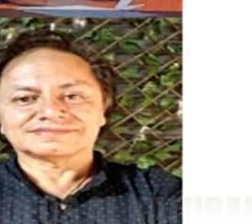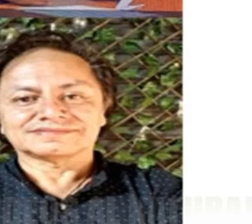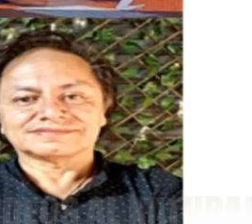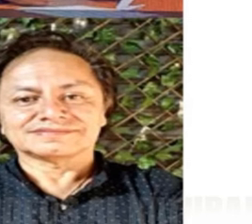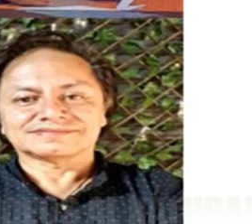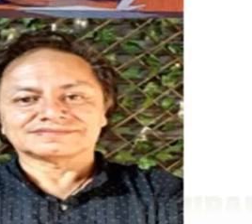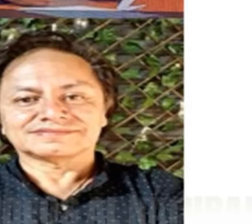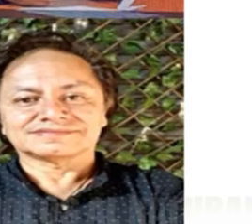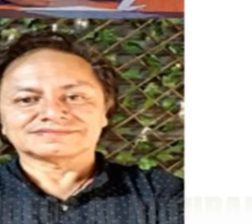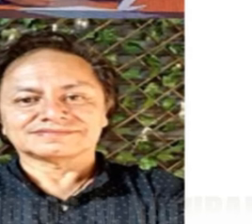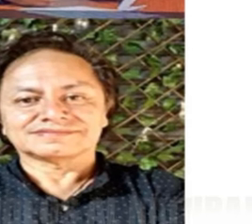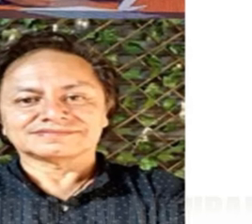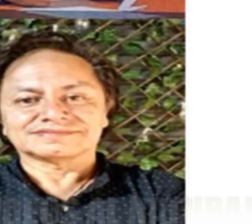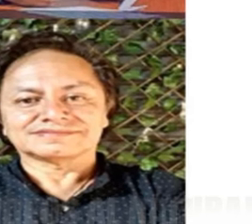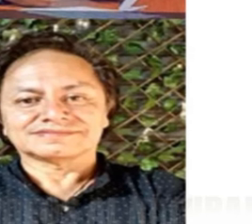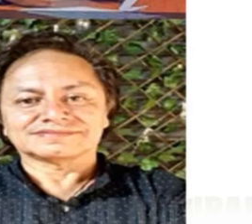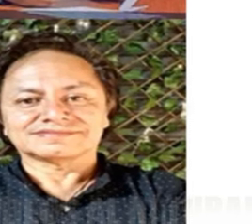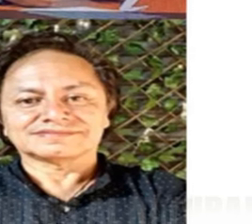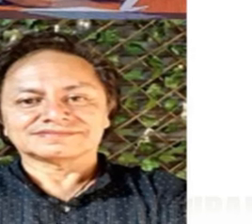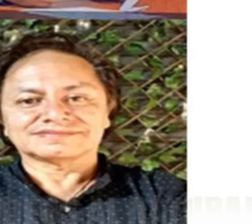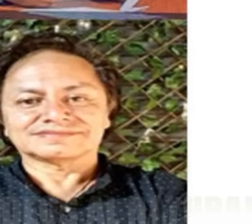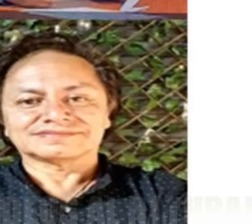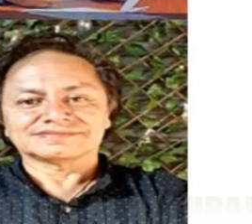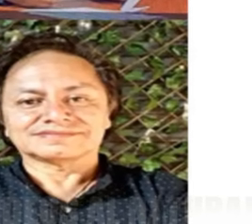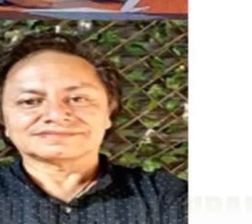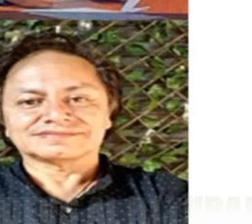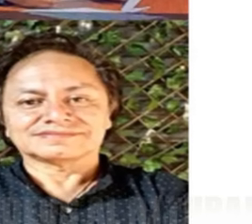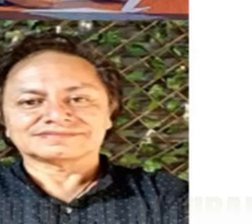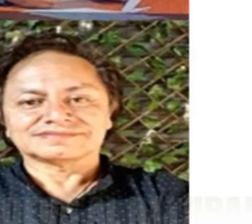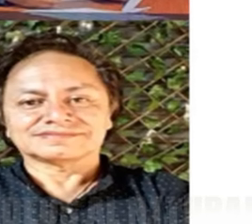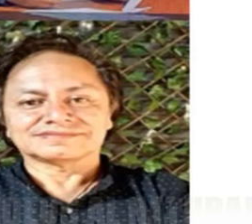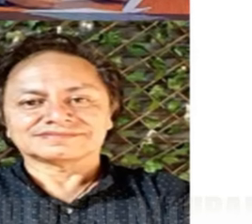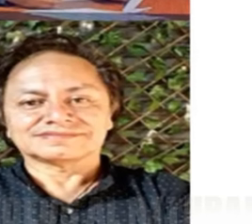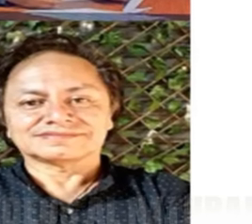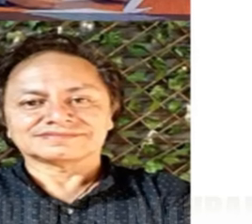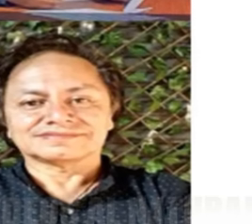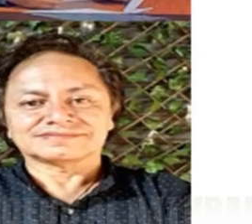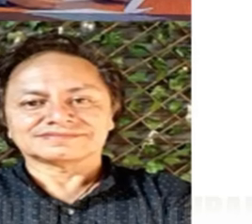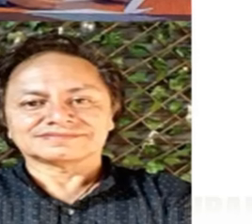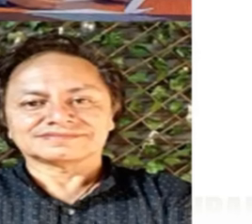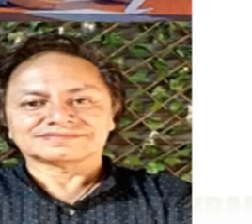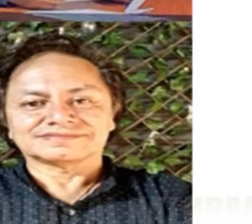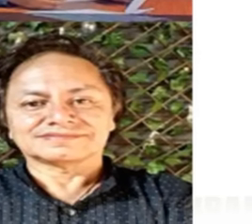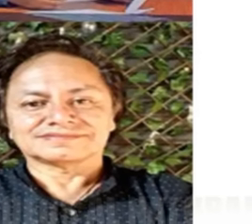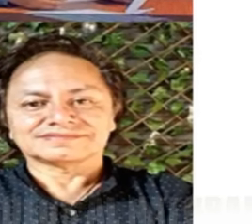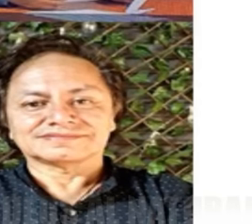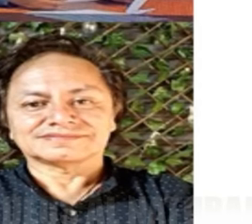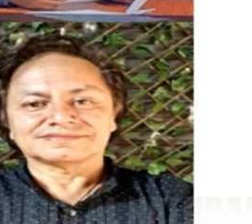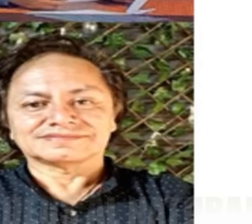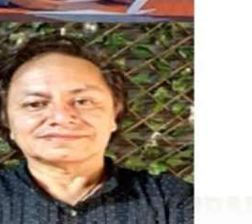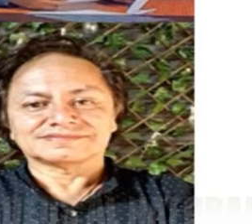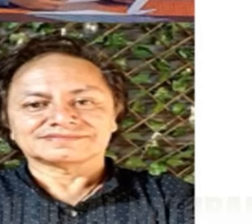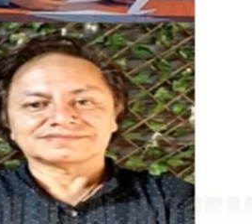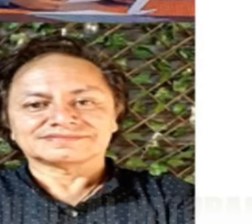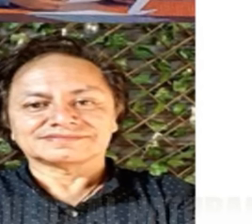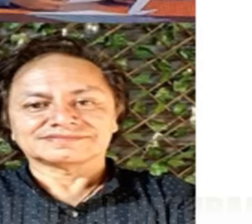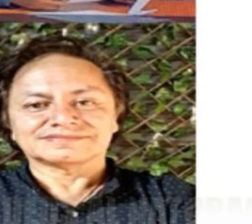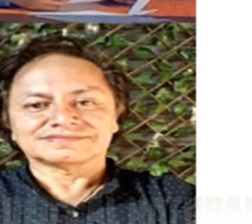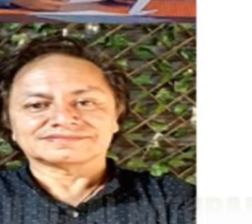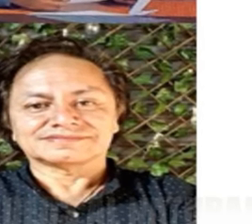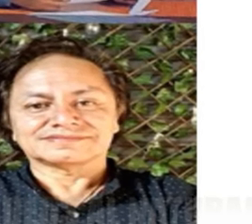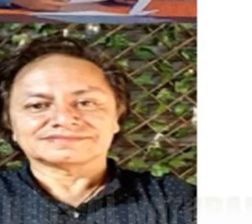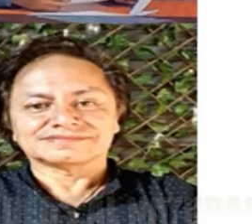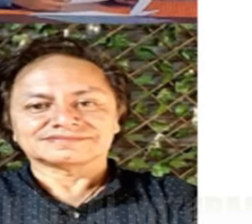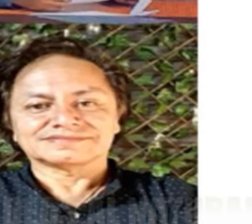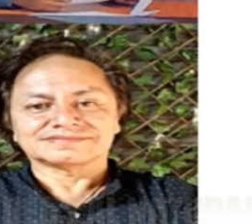El descaro de este gobierno ha llegado a tal punto que el propio Petro no ha dejado de dar discursos de ética y de moral donde quiera que se presenta,